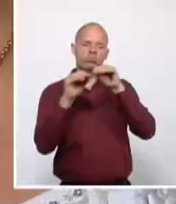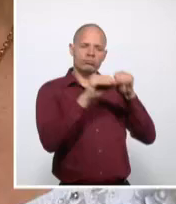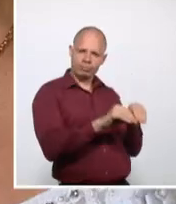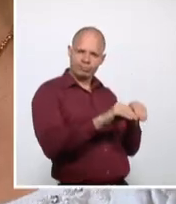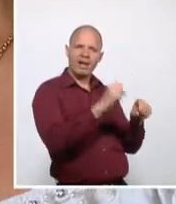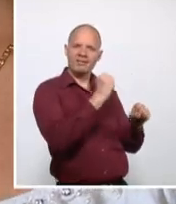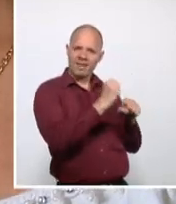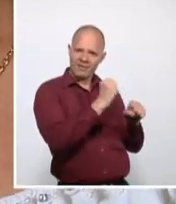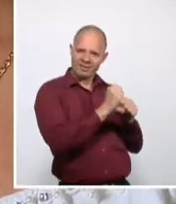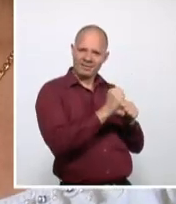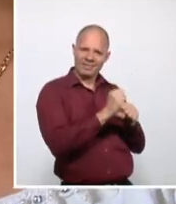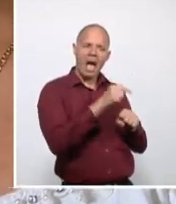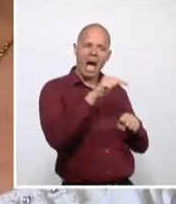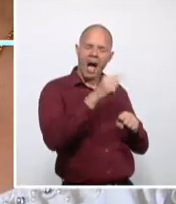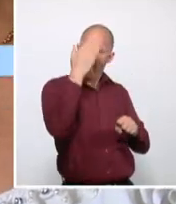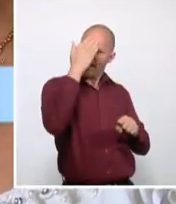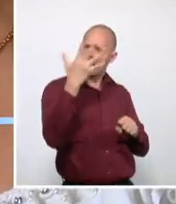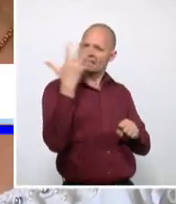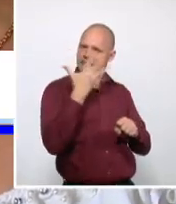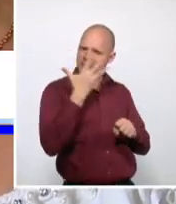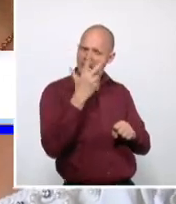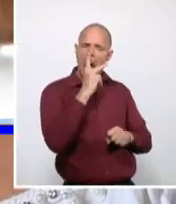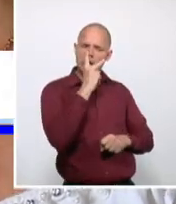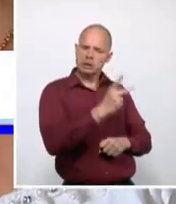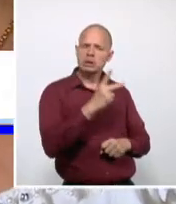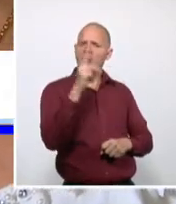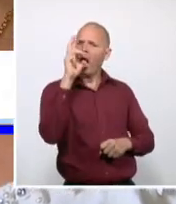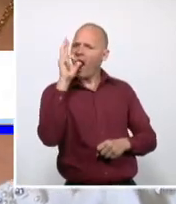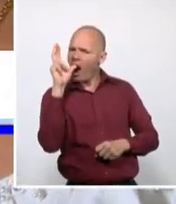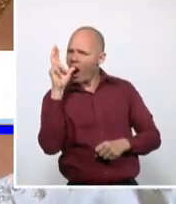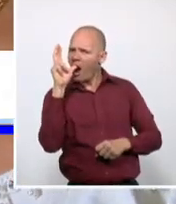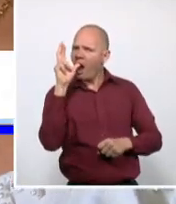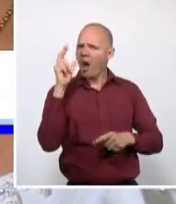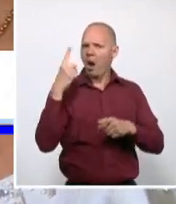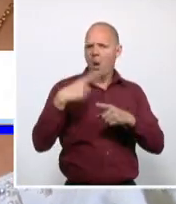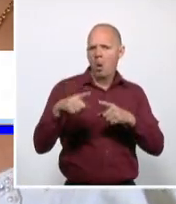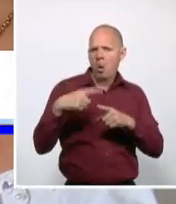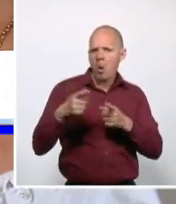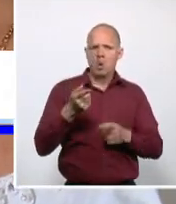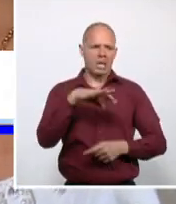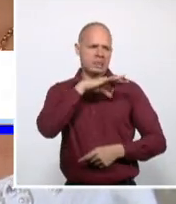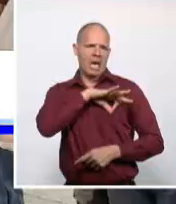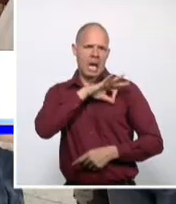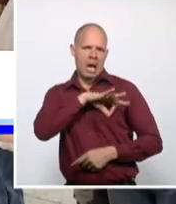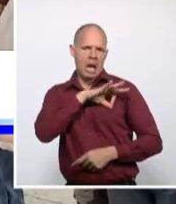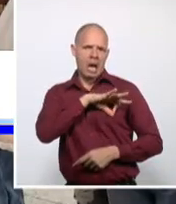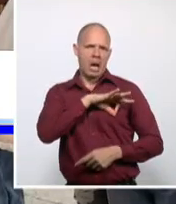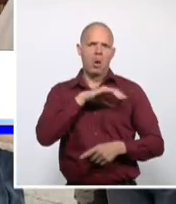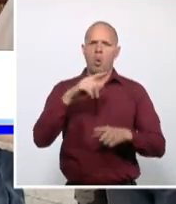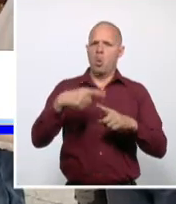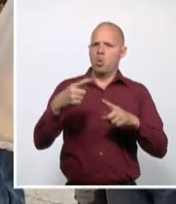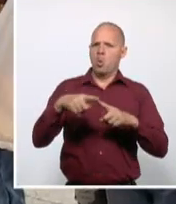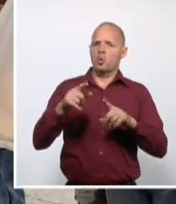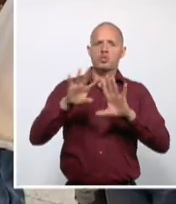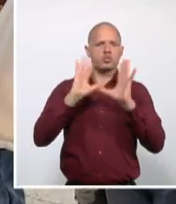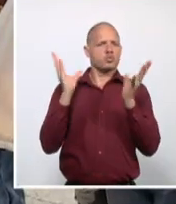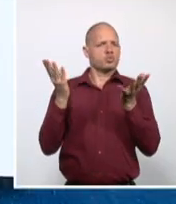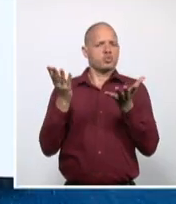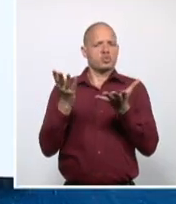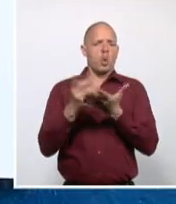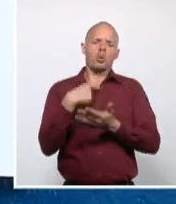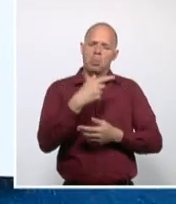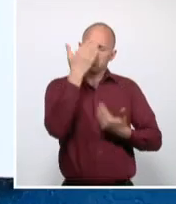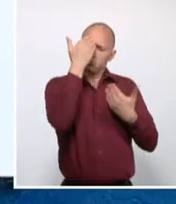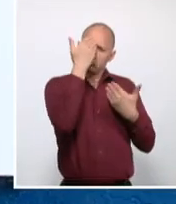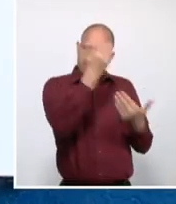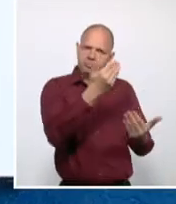el CDR, hasta los delegados de la circunscripción, todas las organizaciones de masa han participado y le damos las gracias. Con su apoyo, los alimentos llegan a